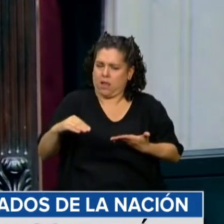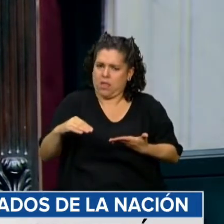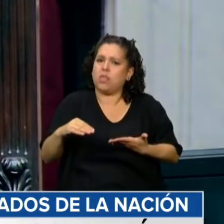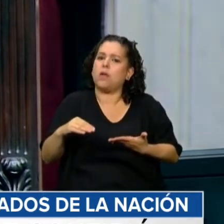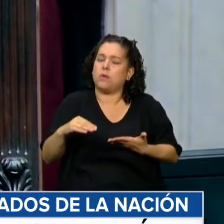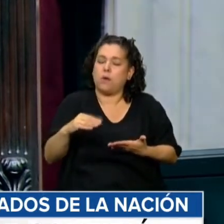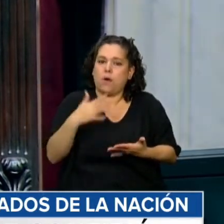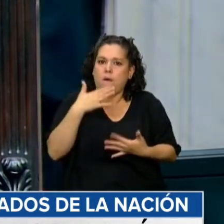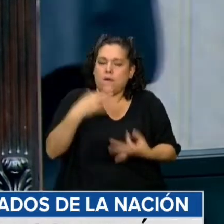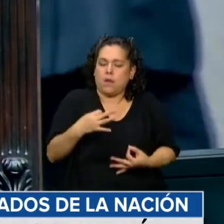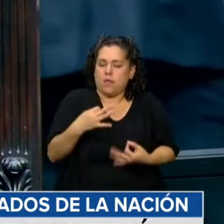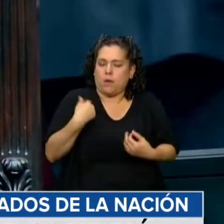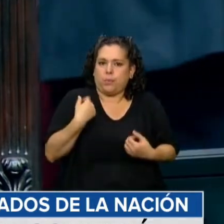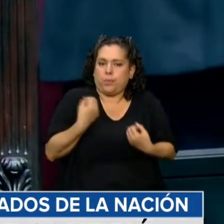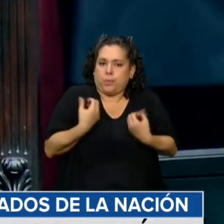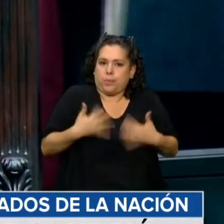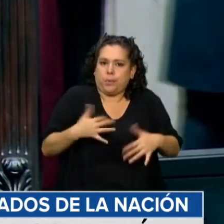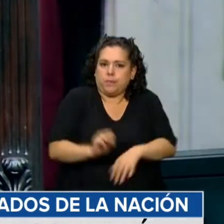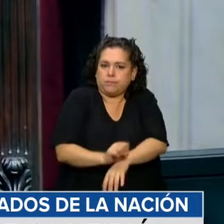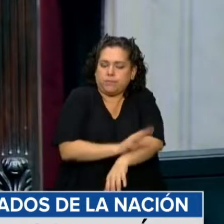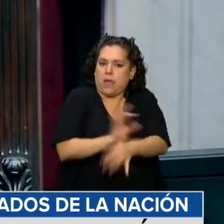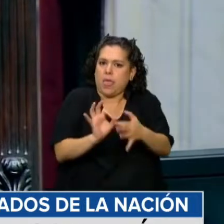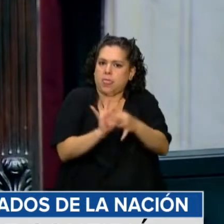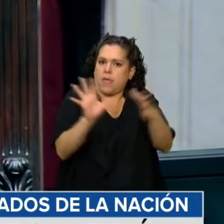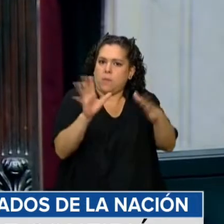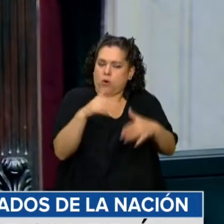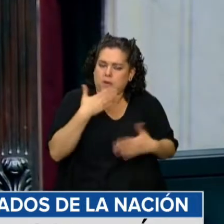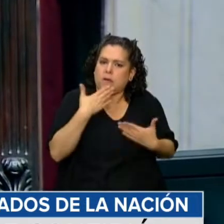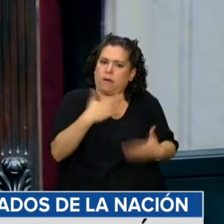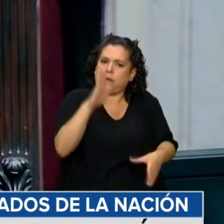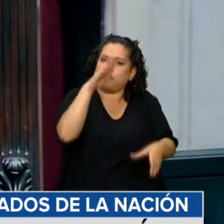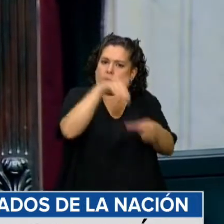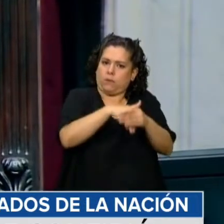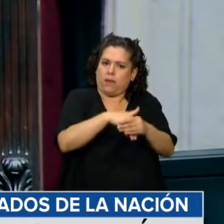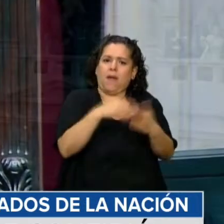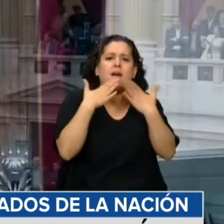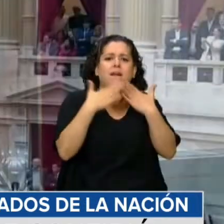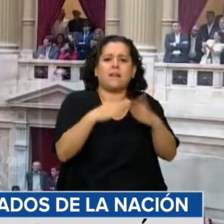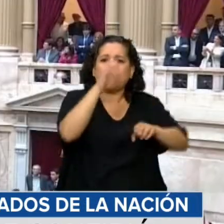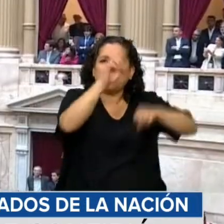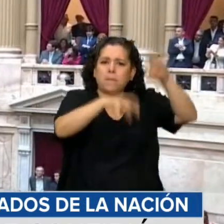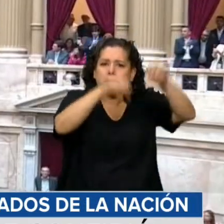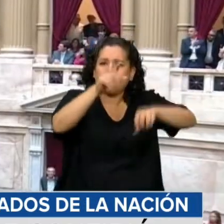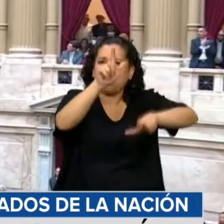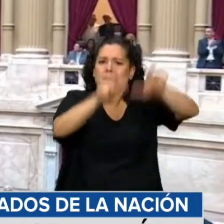expresión más cabal de la democracia. Muchas gracias a mi provincia y a todos los que vinieron hoy de mi provincia.